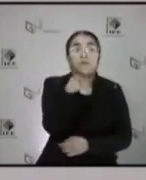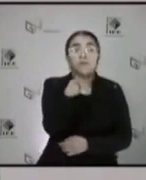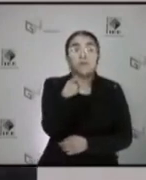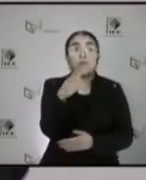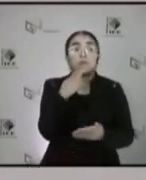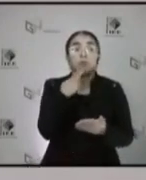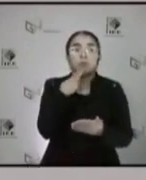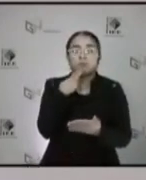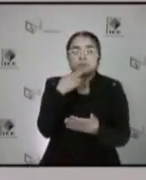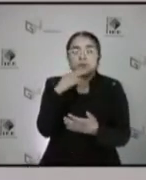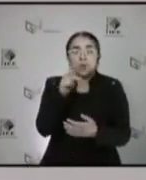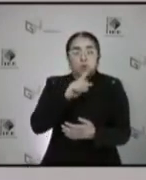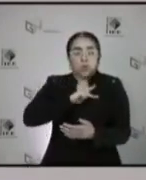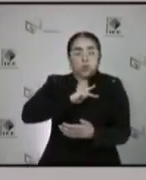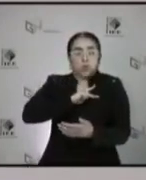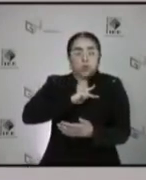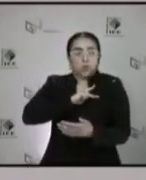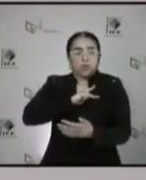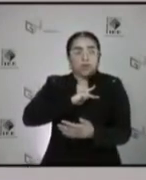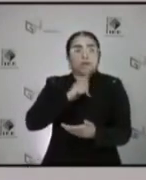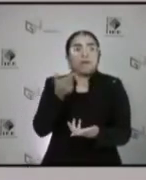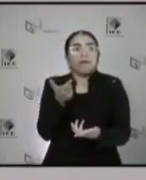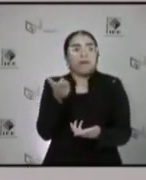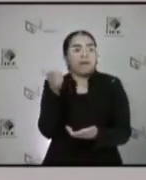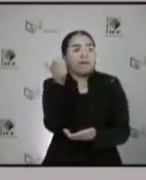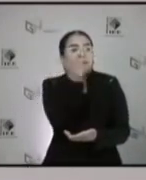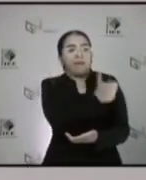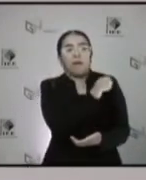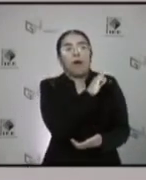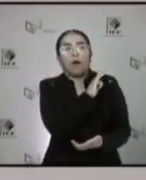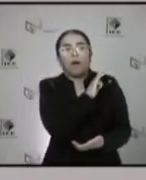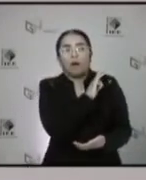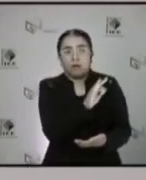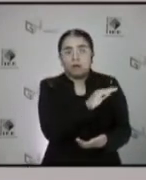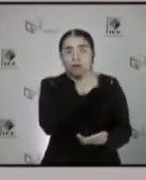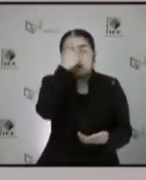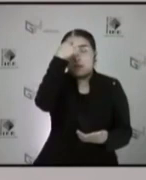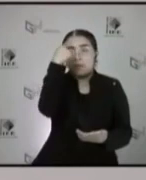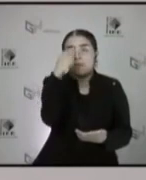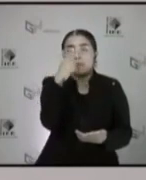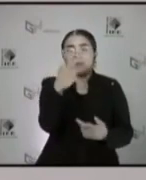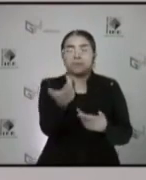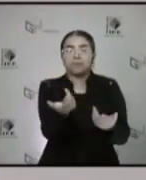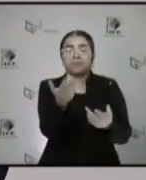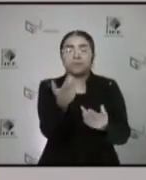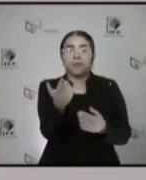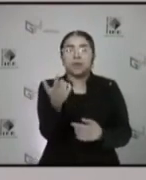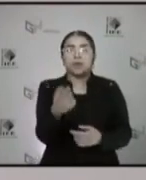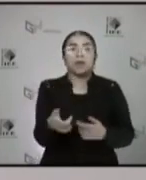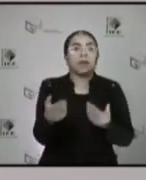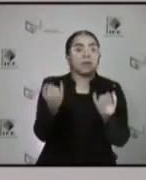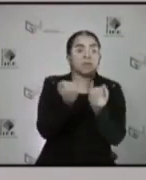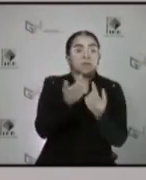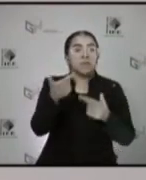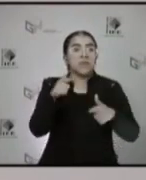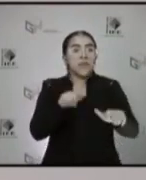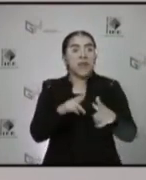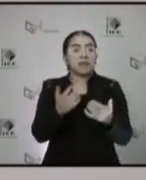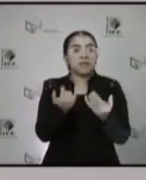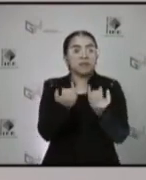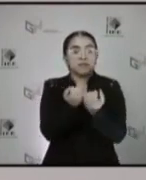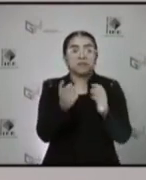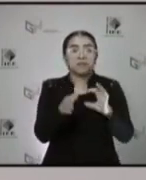o propios, se tiene la posibilidad de un taxi aéreo, no se afecta a